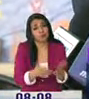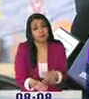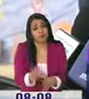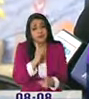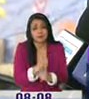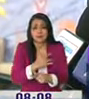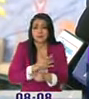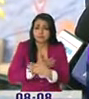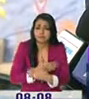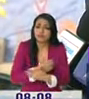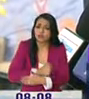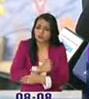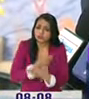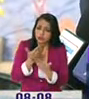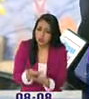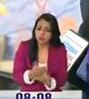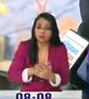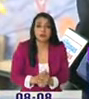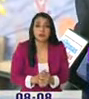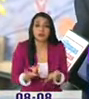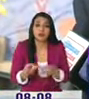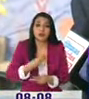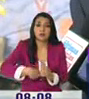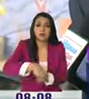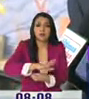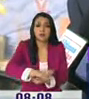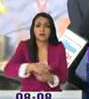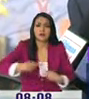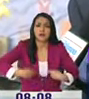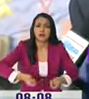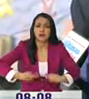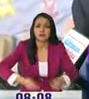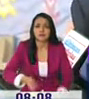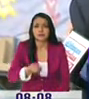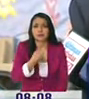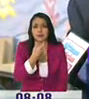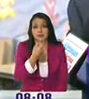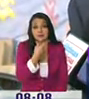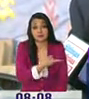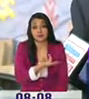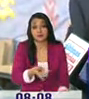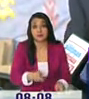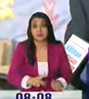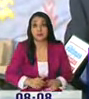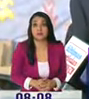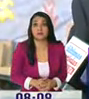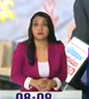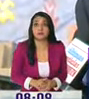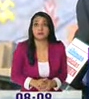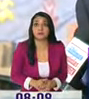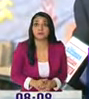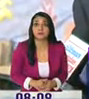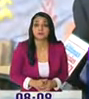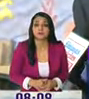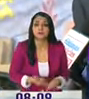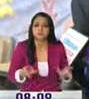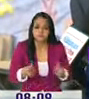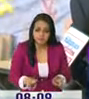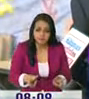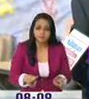hemos dado el sentido pésame, de hacer también la devolución de todos los gastos de medicinas que se generó. E igualmente pusimos